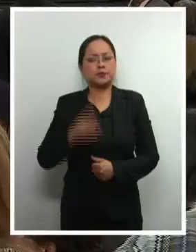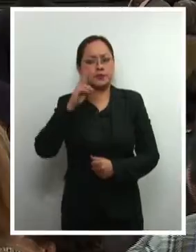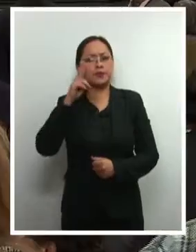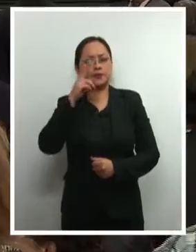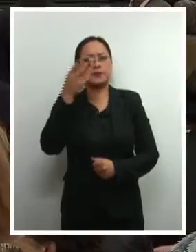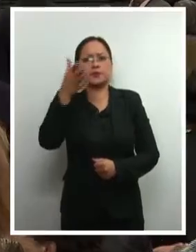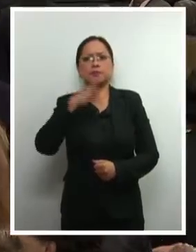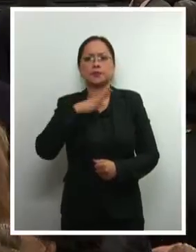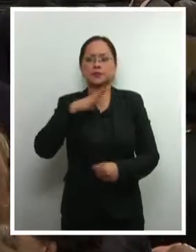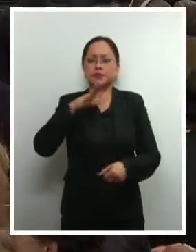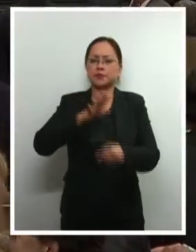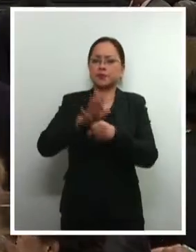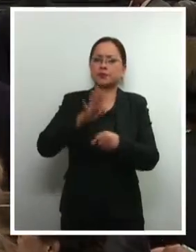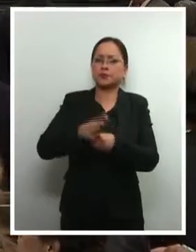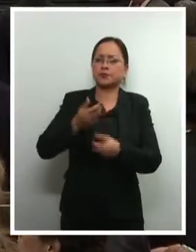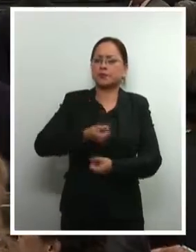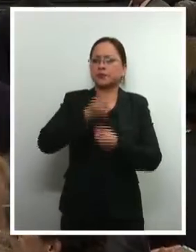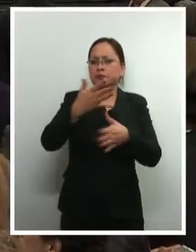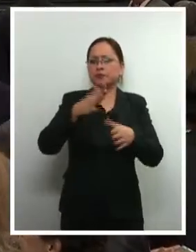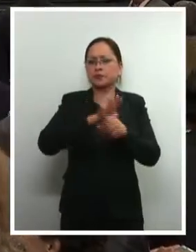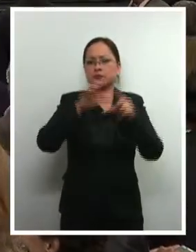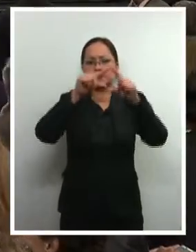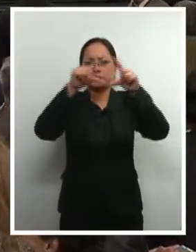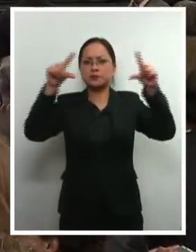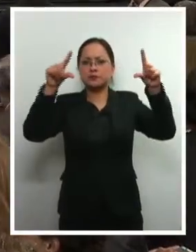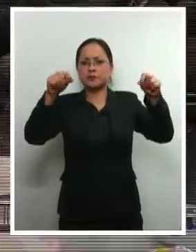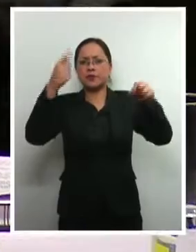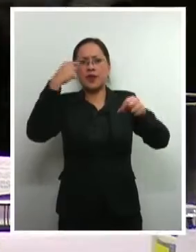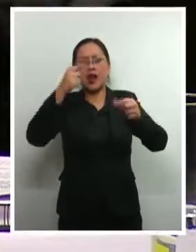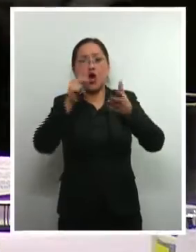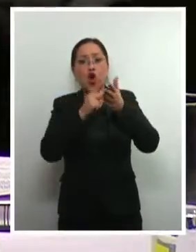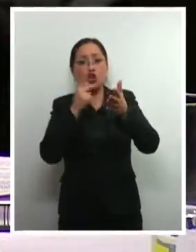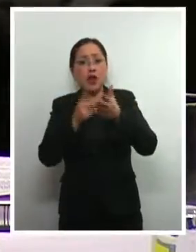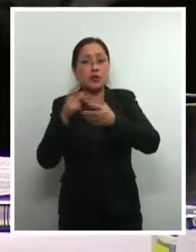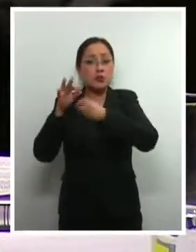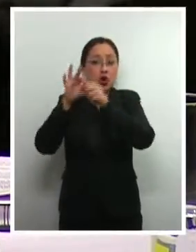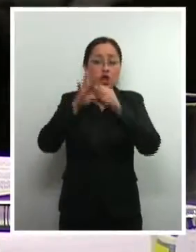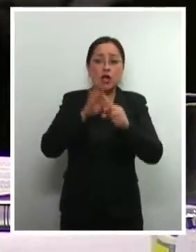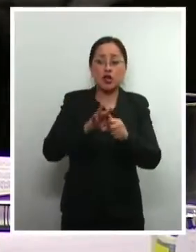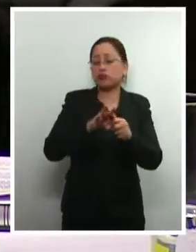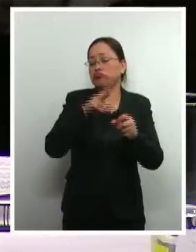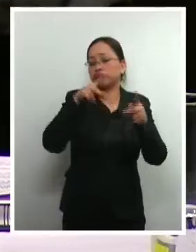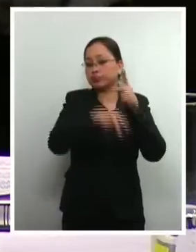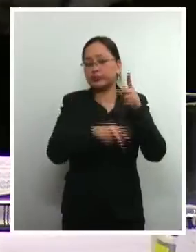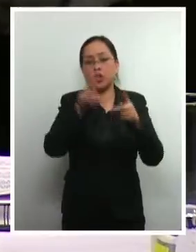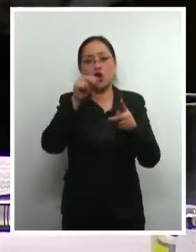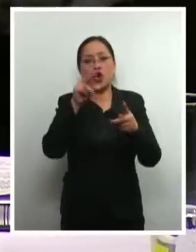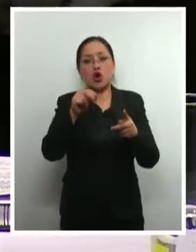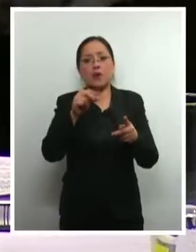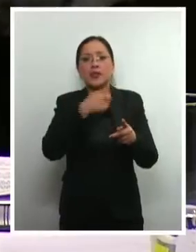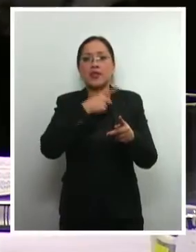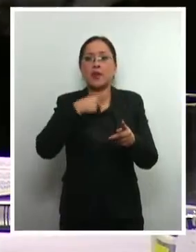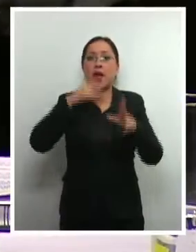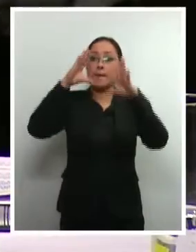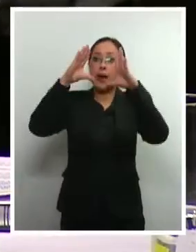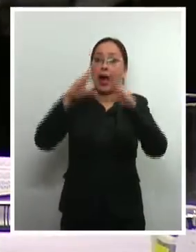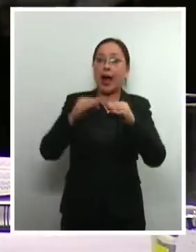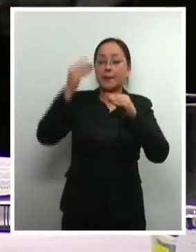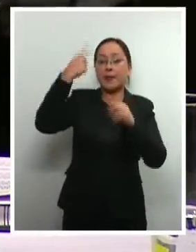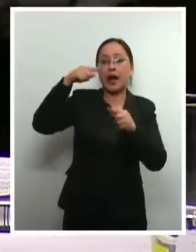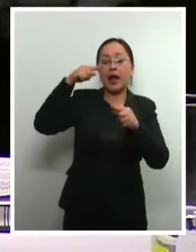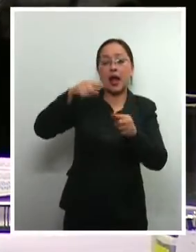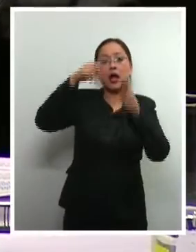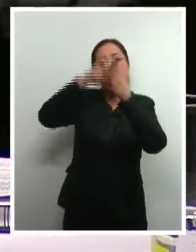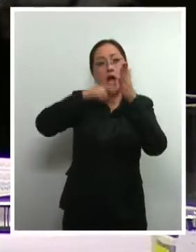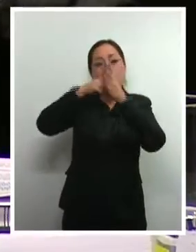Manifiesta abiertamente a fin de no reiniciar el sistema y porque se tendrá que apagar para hacer la corrección del